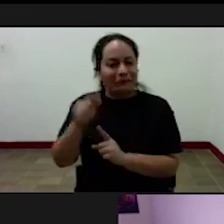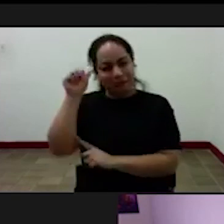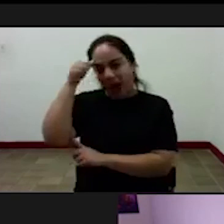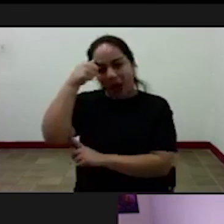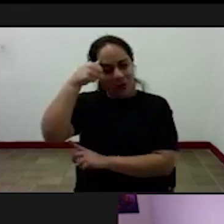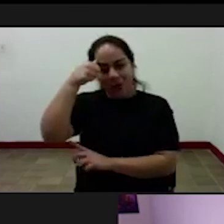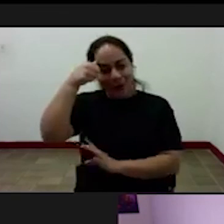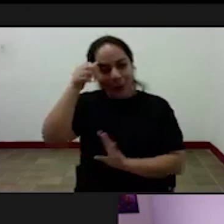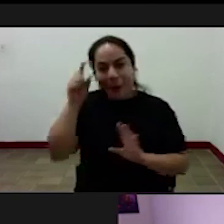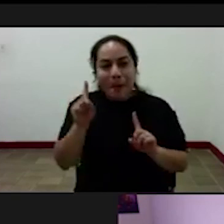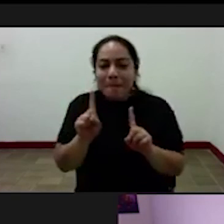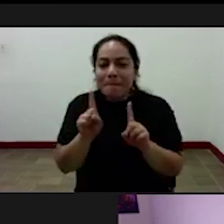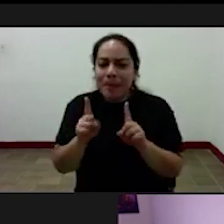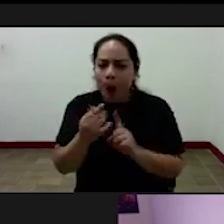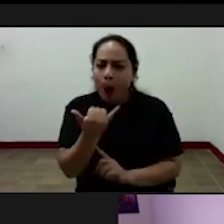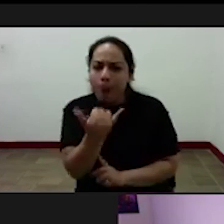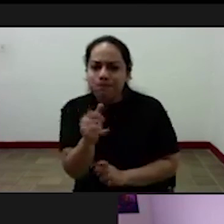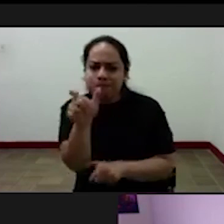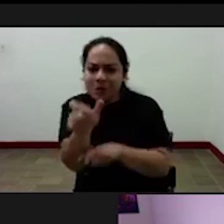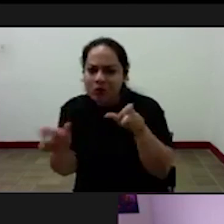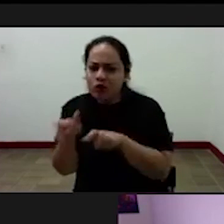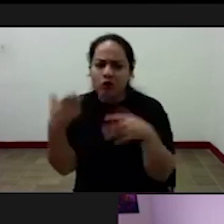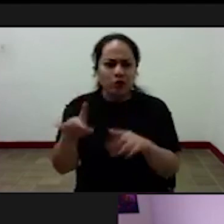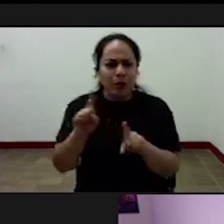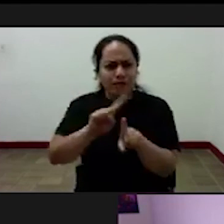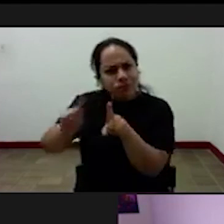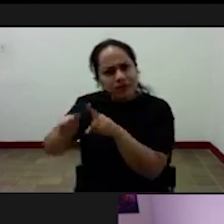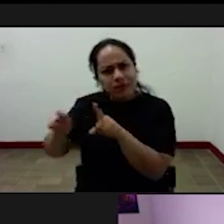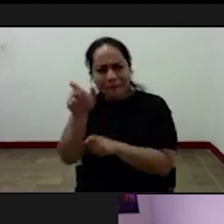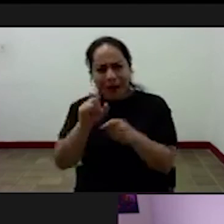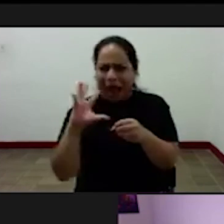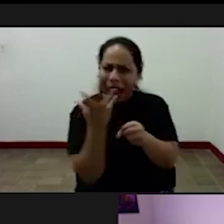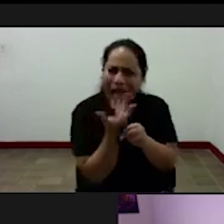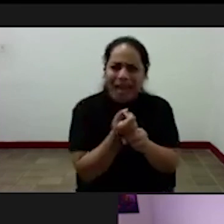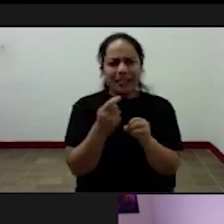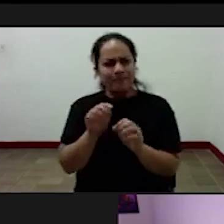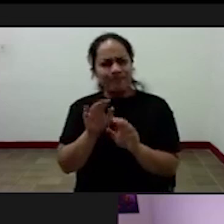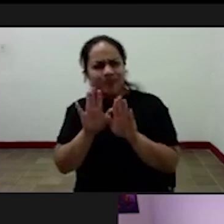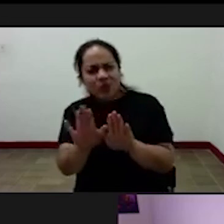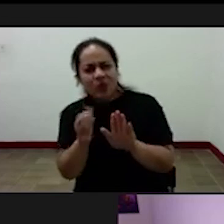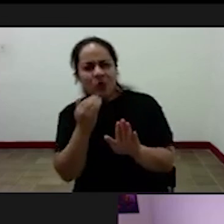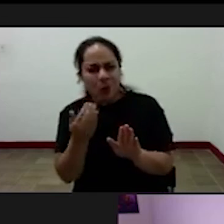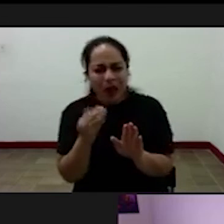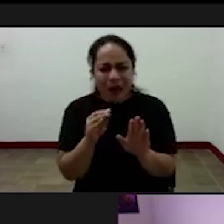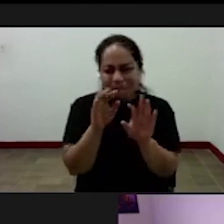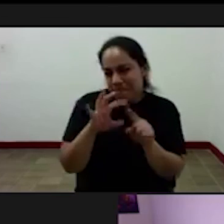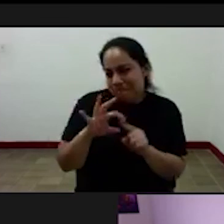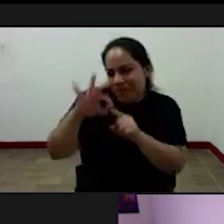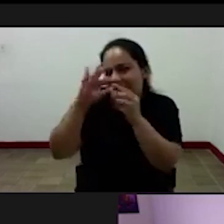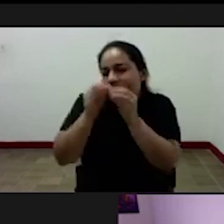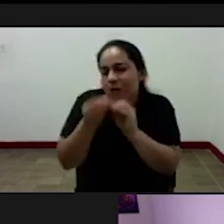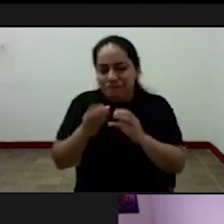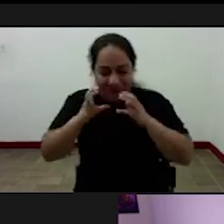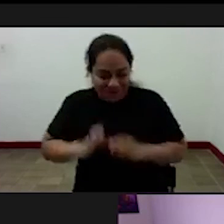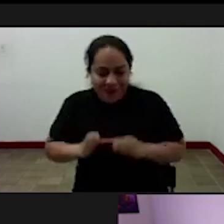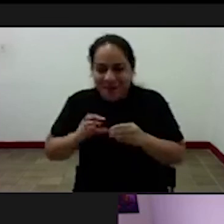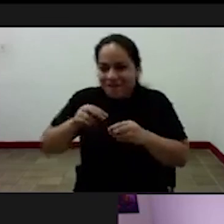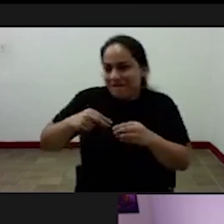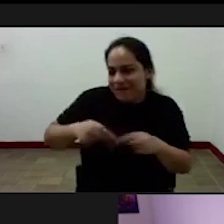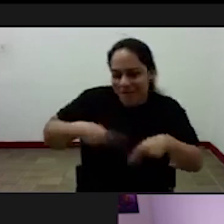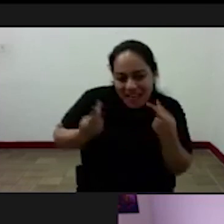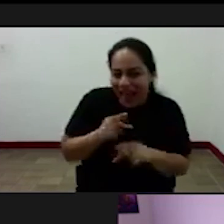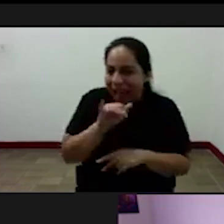hay una variedad de artistas que desde su condición especial y con esa cualidad